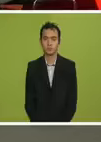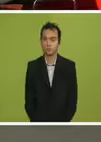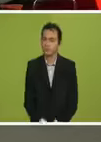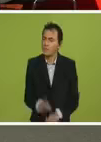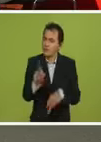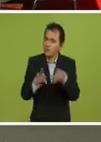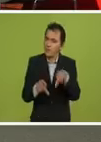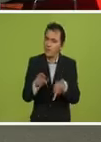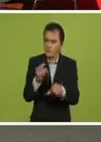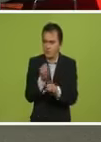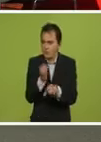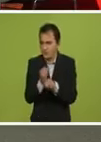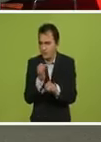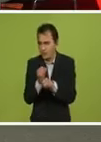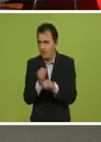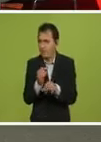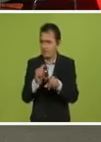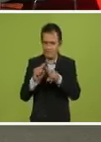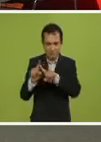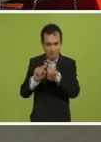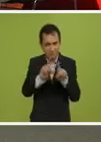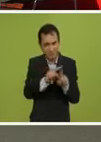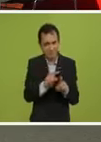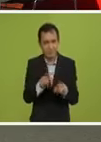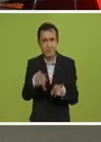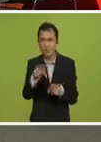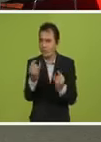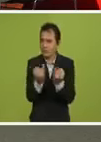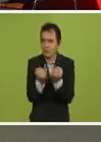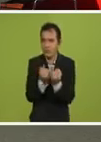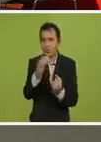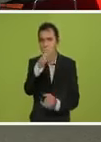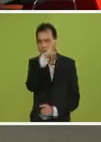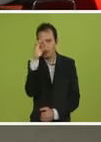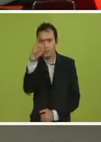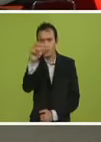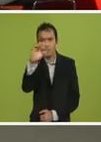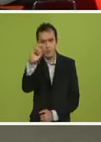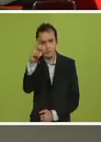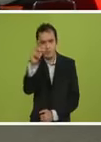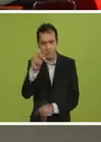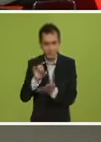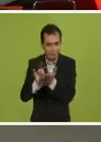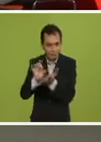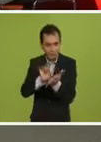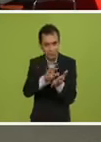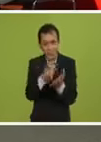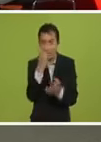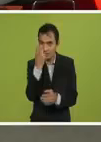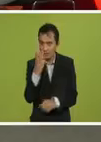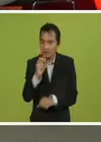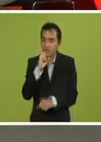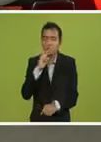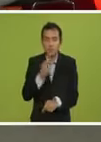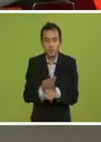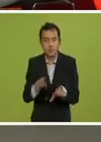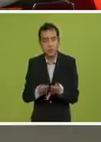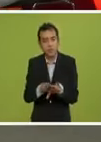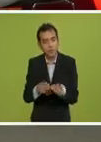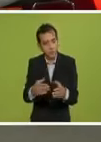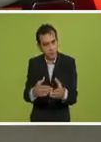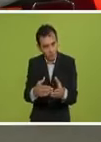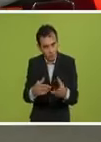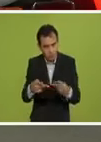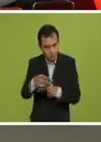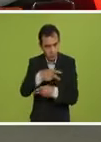Y hablando de redes sociales, pero sobre todo también hablando del PAC, de esta responsabilidad que debemos de tener como sociedad, Alicia Medea Herrerías Muñoz del